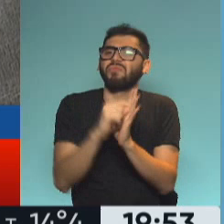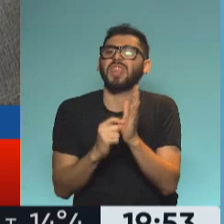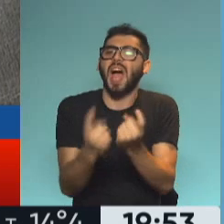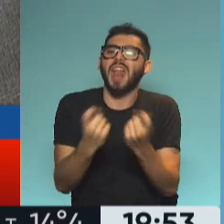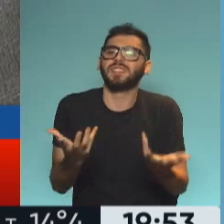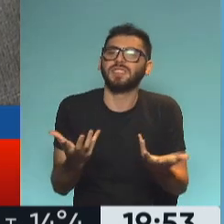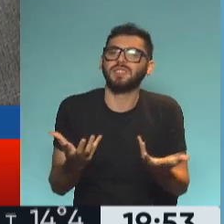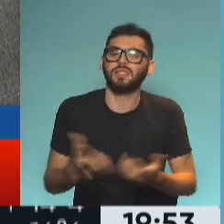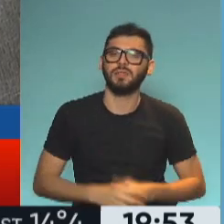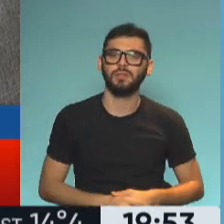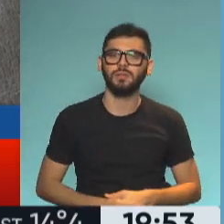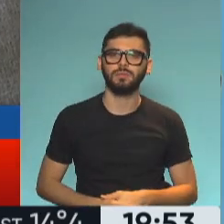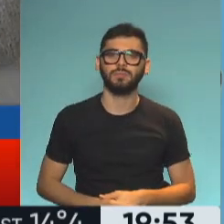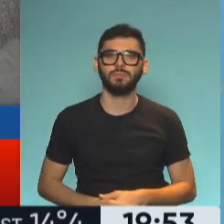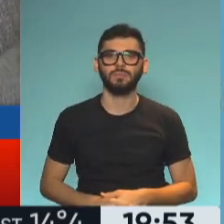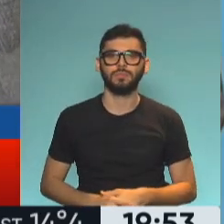entonces?